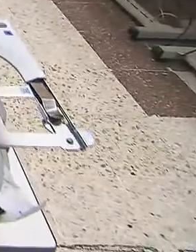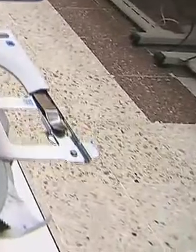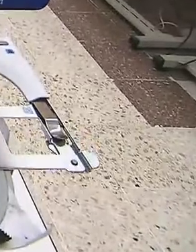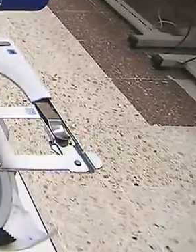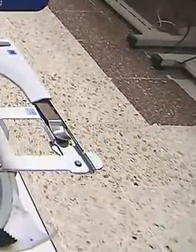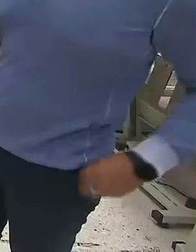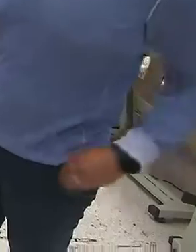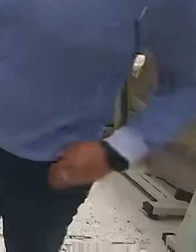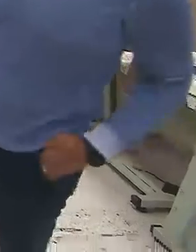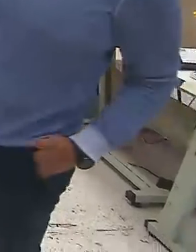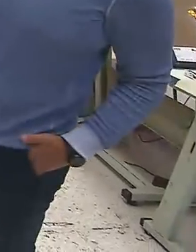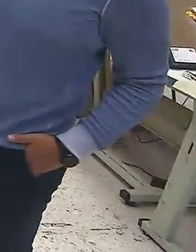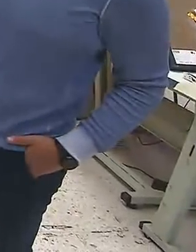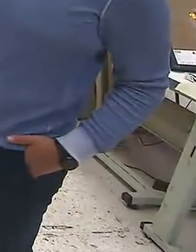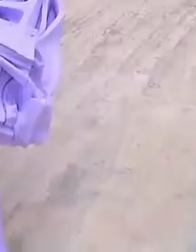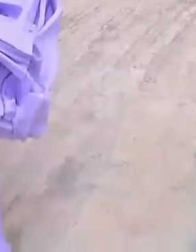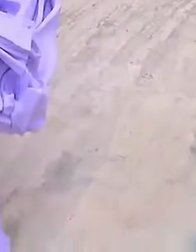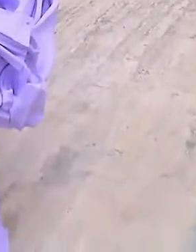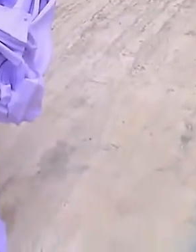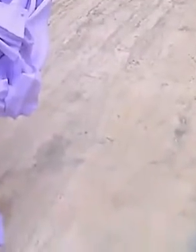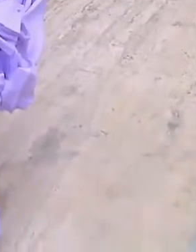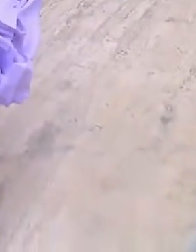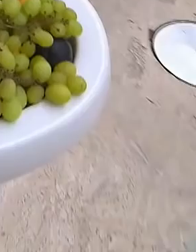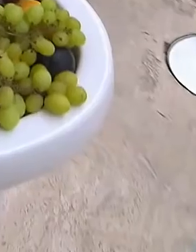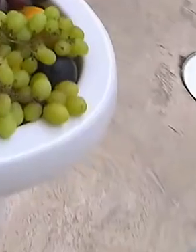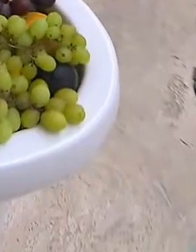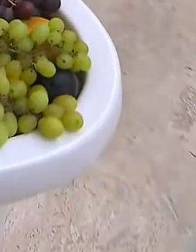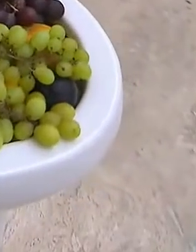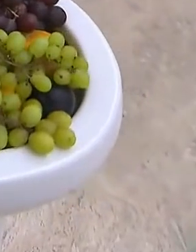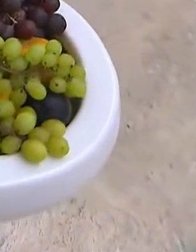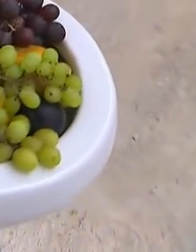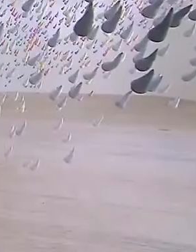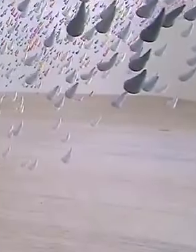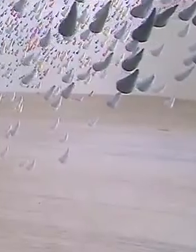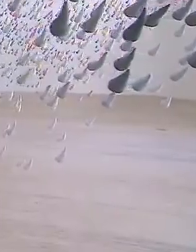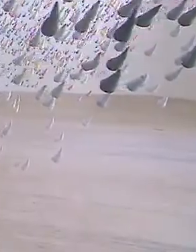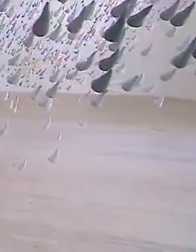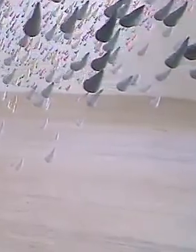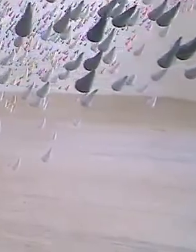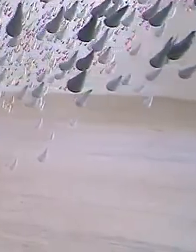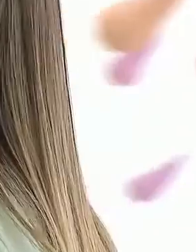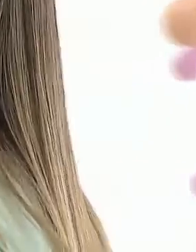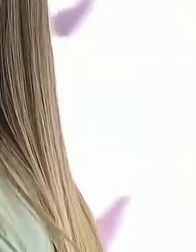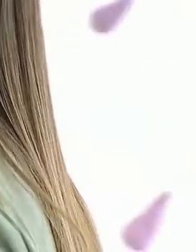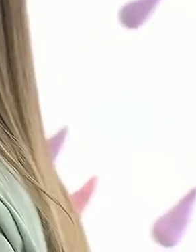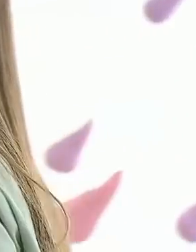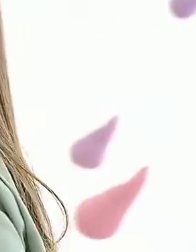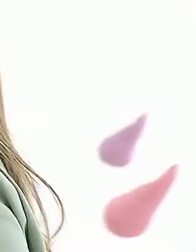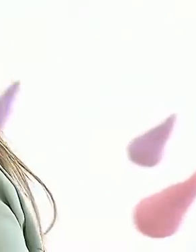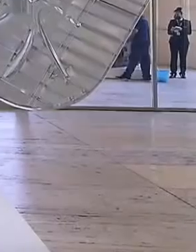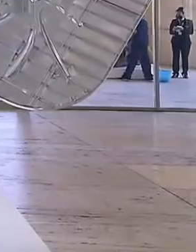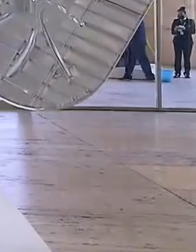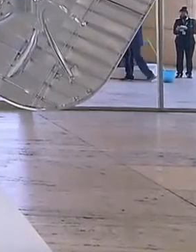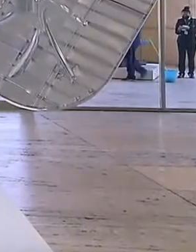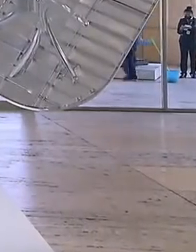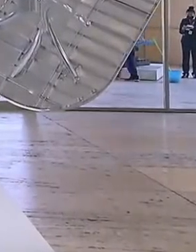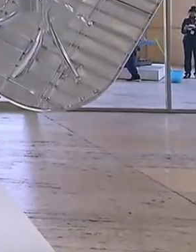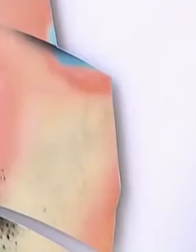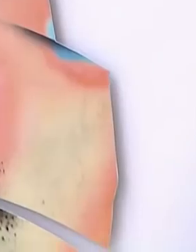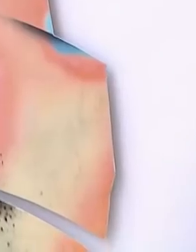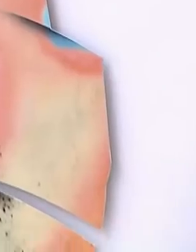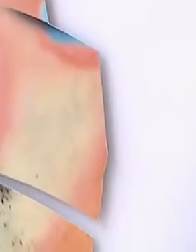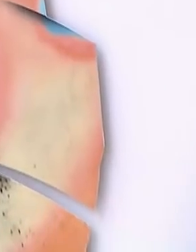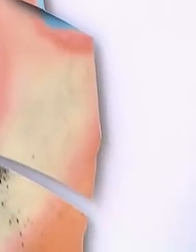diseño preparado para ustedes especialmente. Una muestra del arte contemporáneo en la exposición Lovers del artista suizo